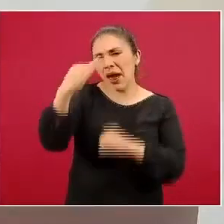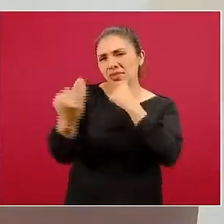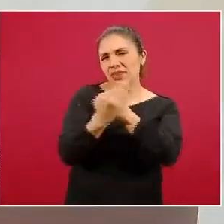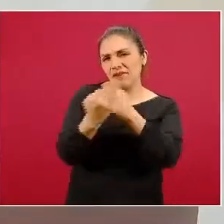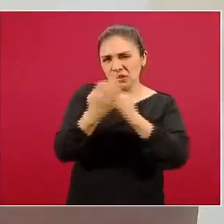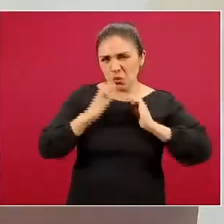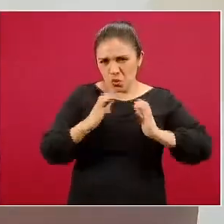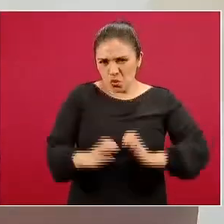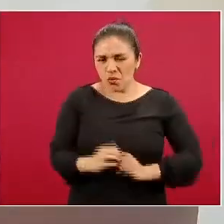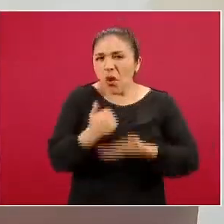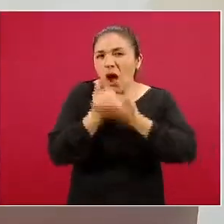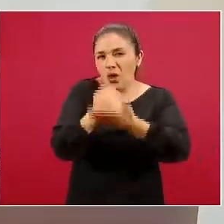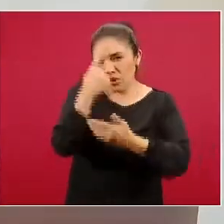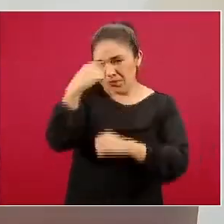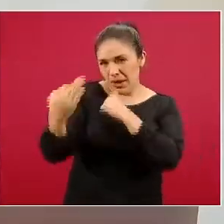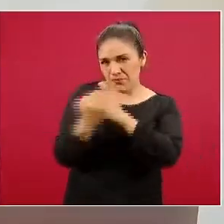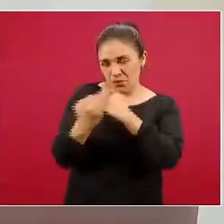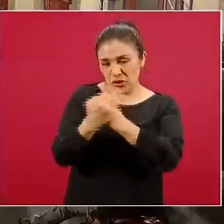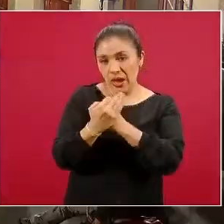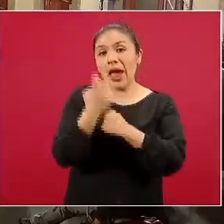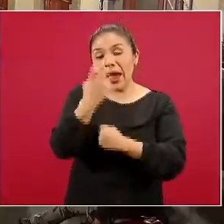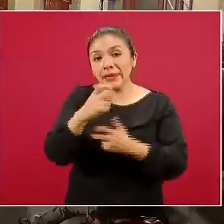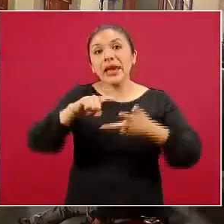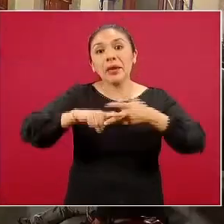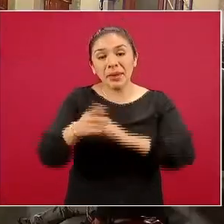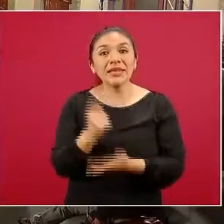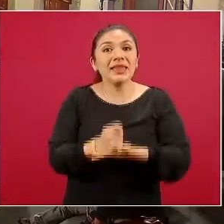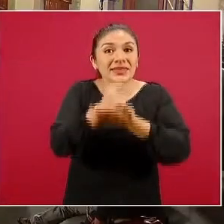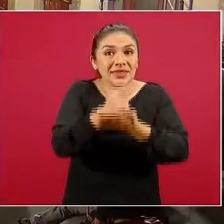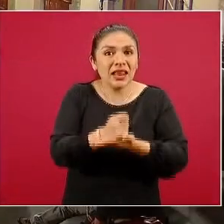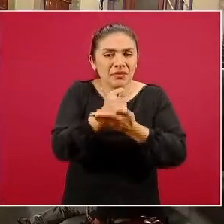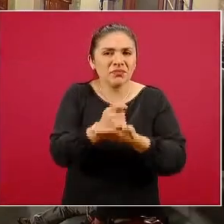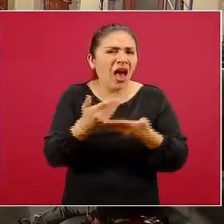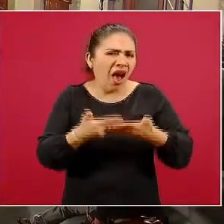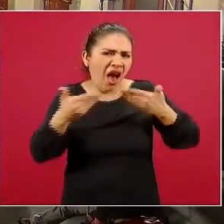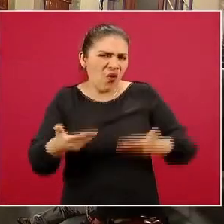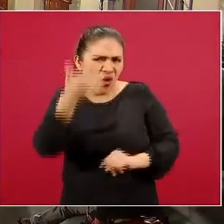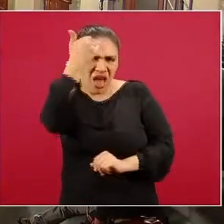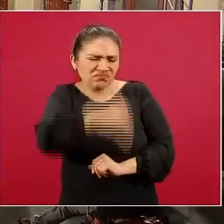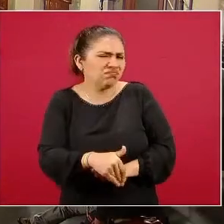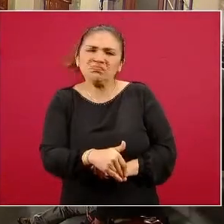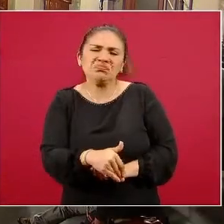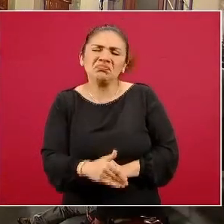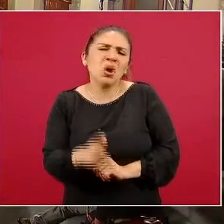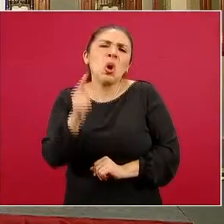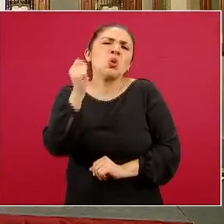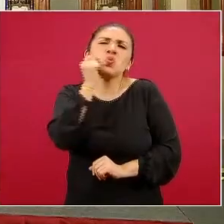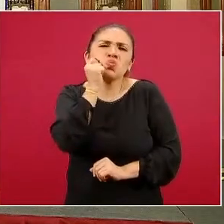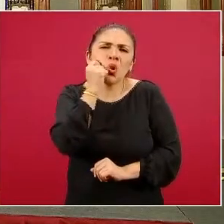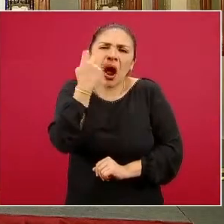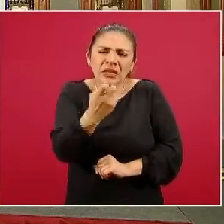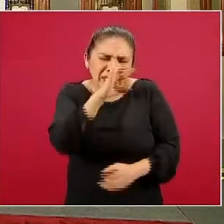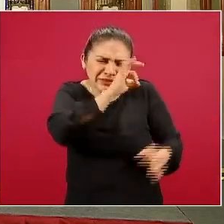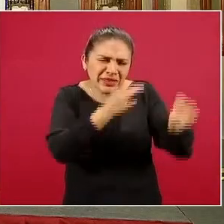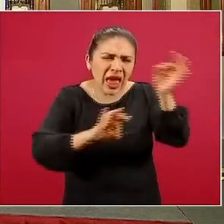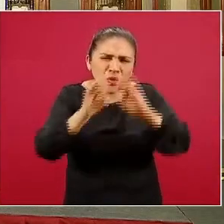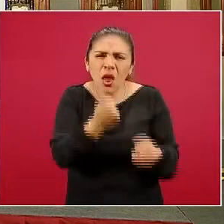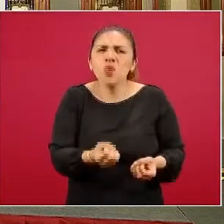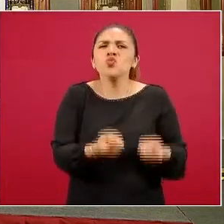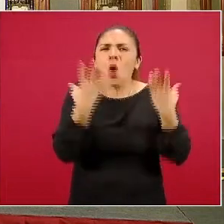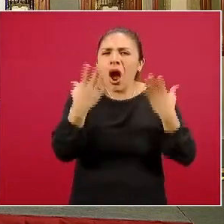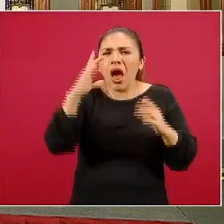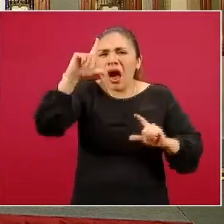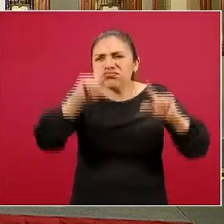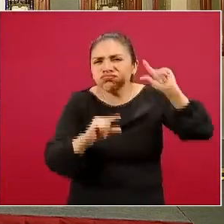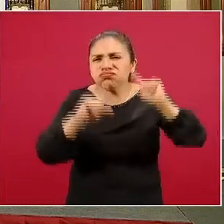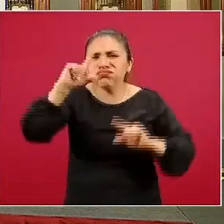que nos van a estar protegiendo para iniciar tratamiento. Actualmente sabemos que independientemente de la